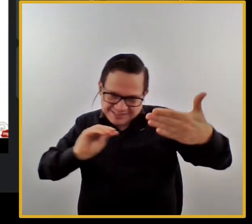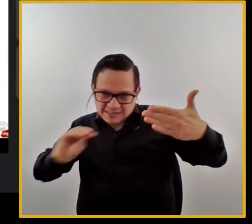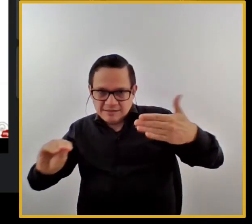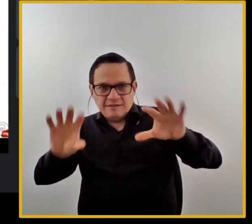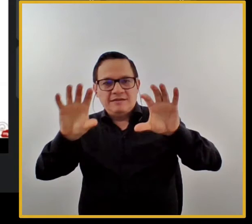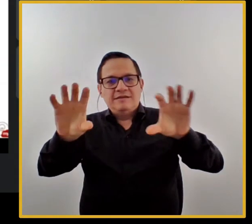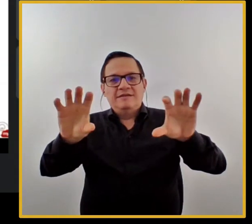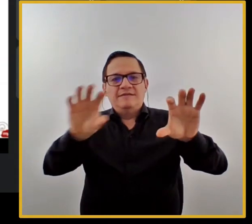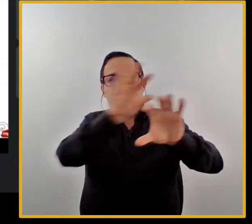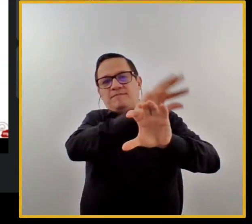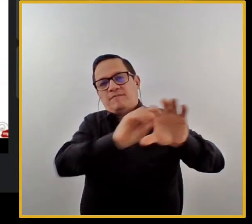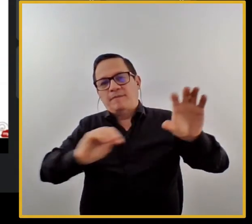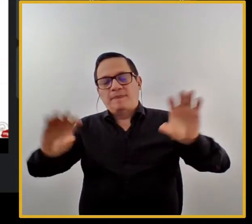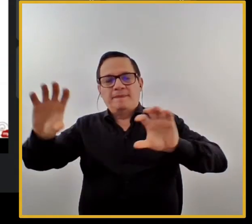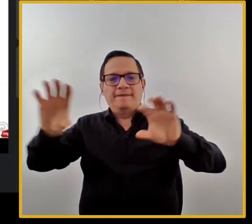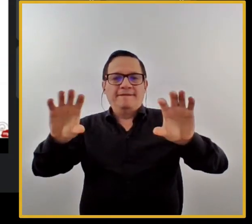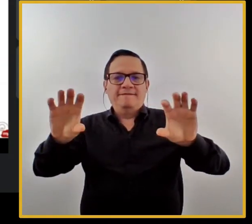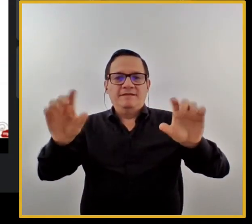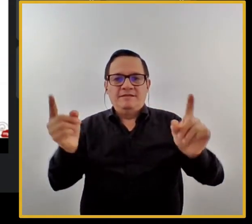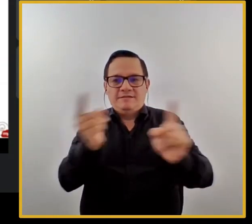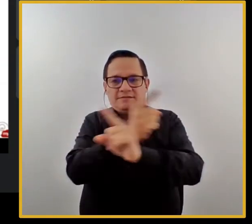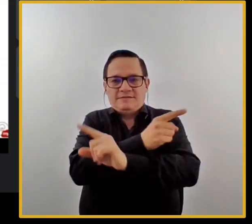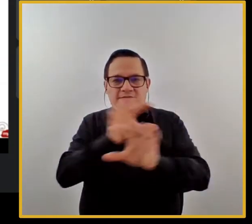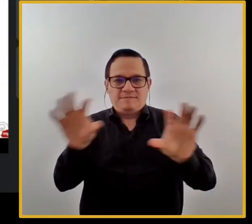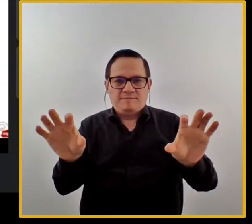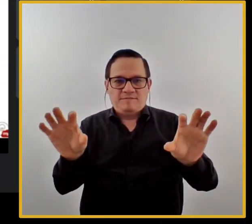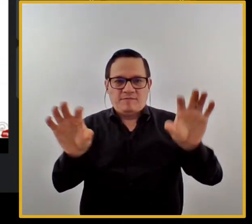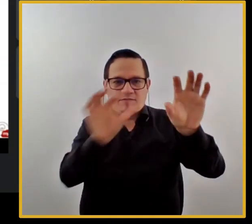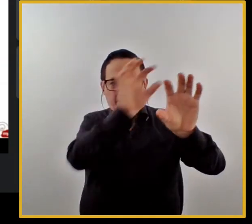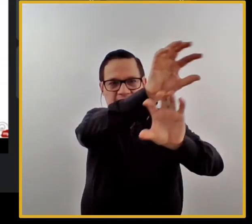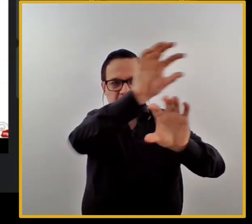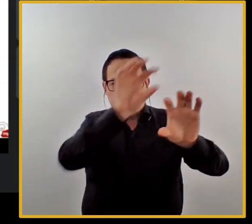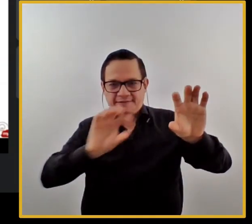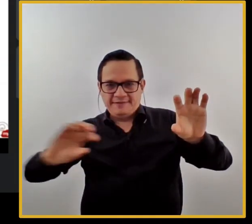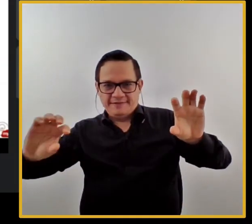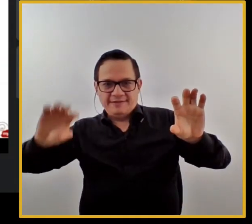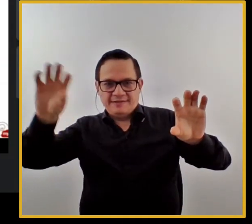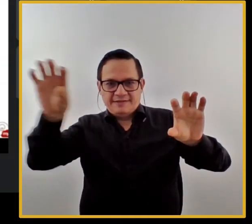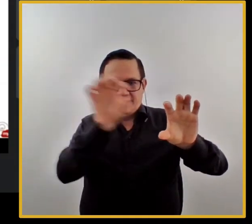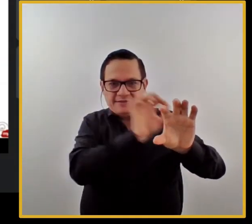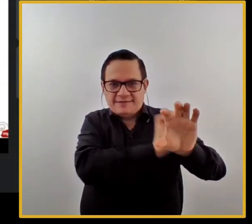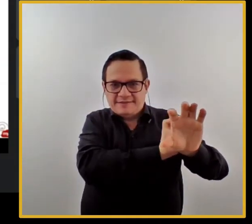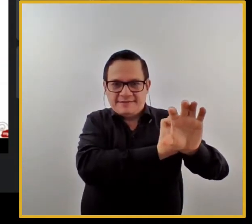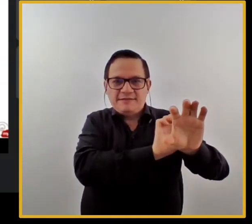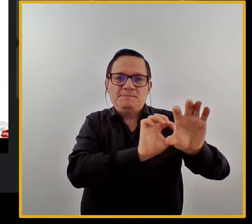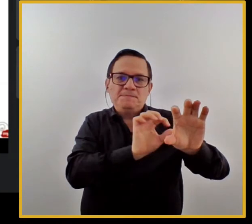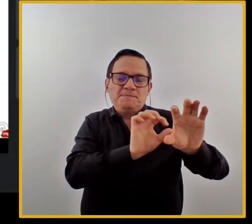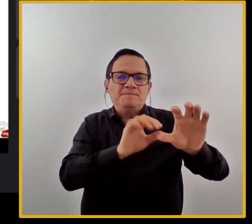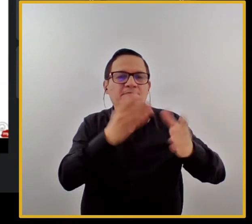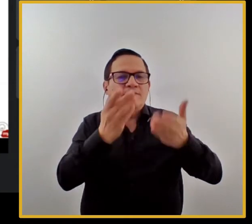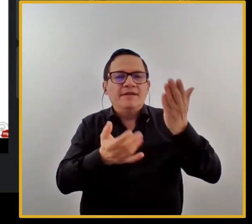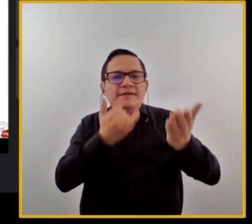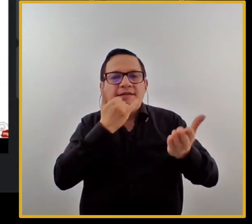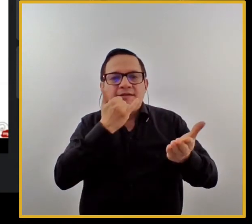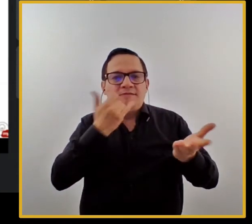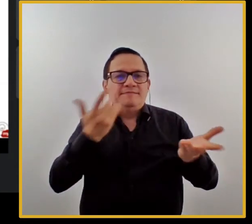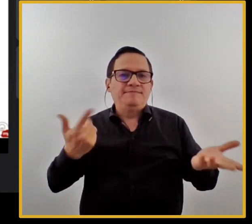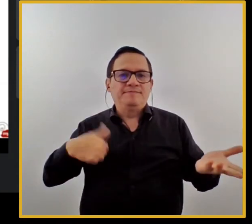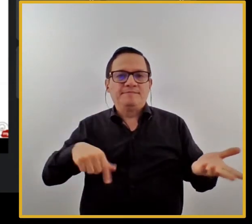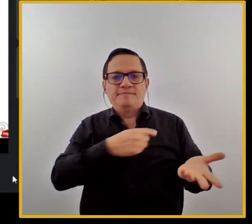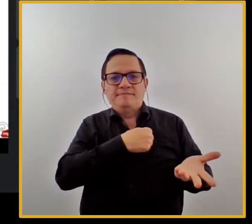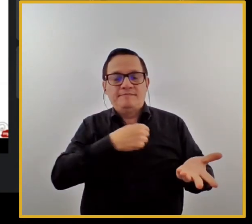las U y al otro lado las X, ¿cierto? Pero ¿qué pasa acá? Nosotros,